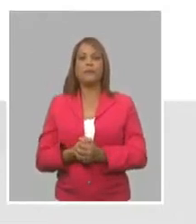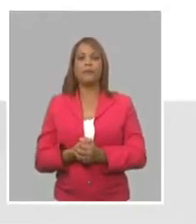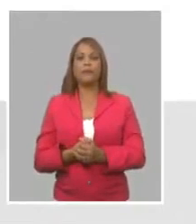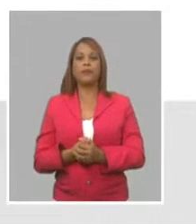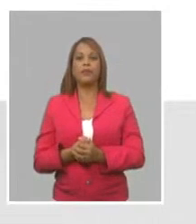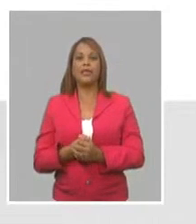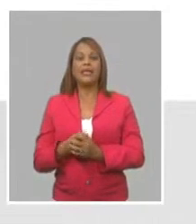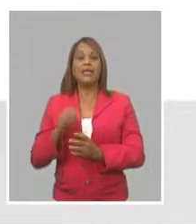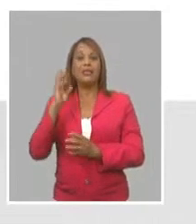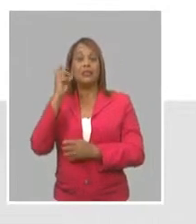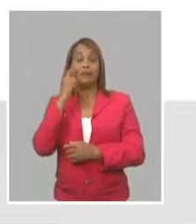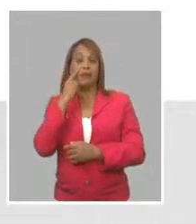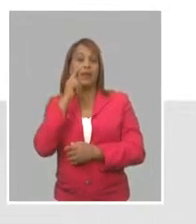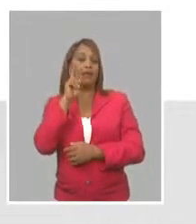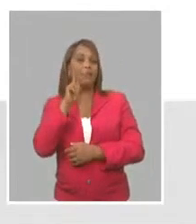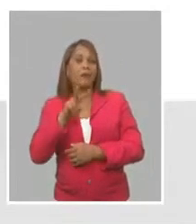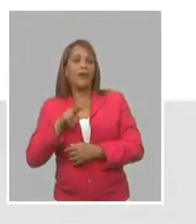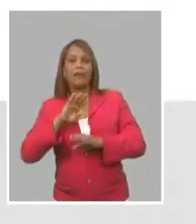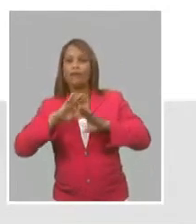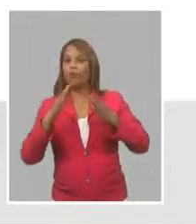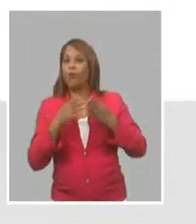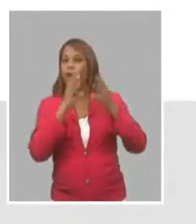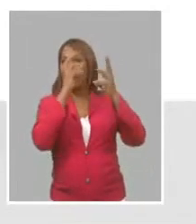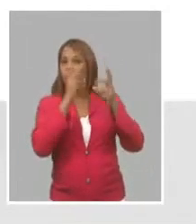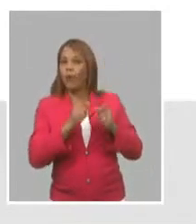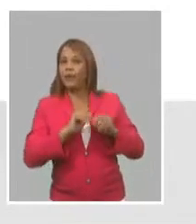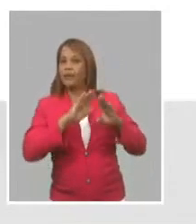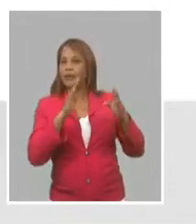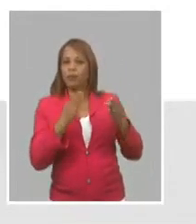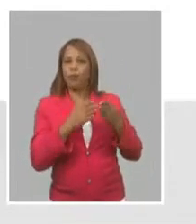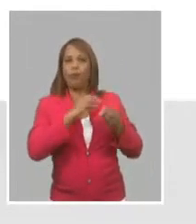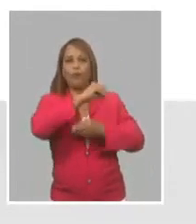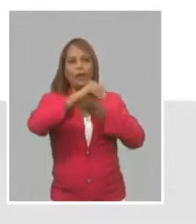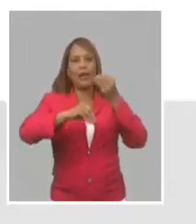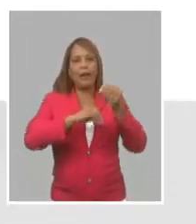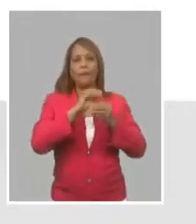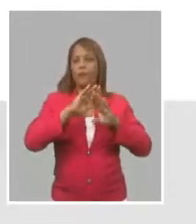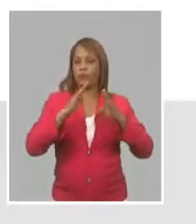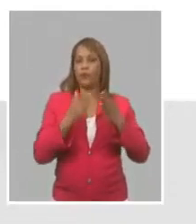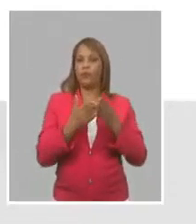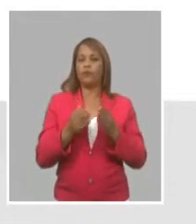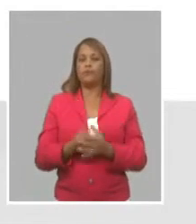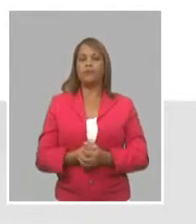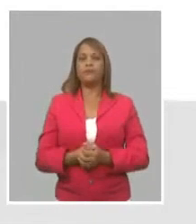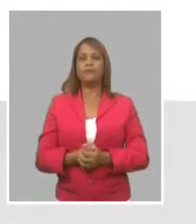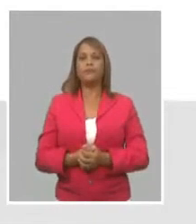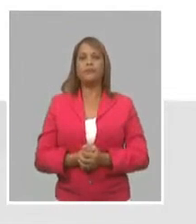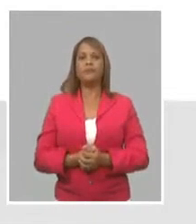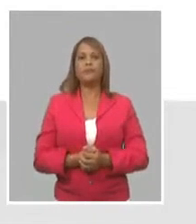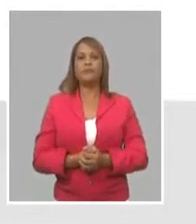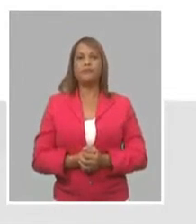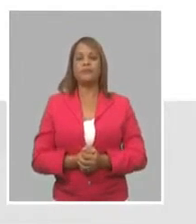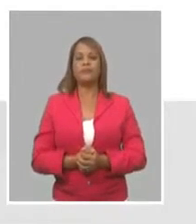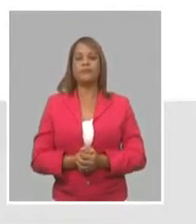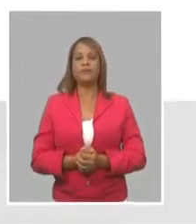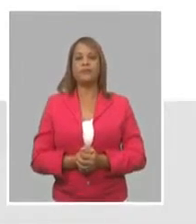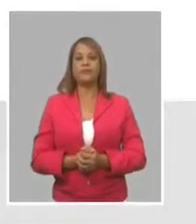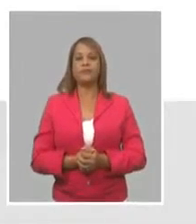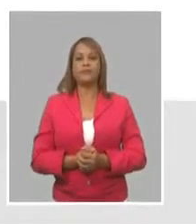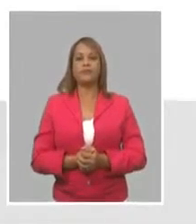si un matemático te coge ese cuadro, saca cada dos cuentas y va a sacar cuál es el tipo de cambio. Bueno, yo les pido a los matemáticos que no se me metan mucho en